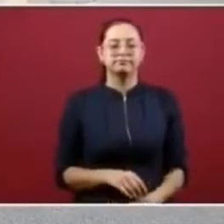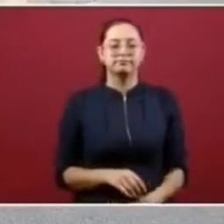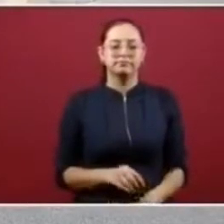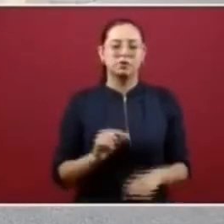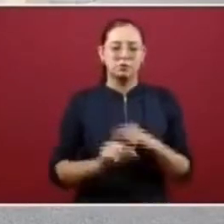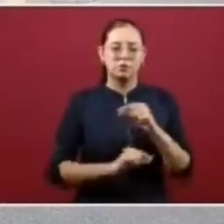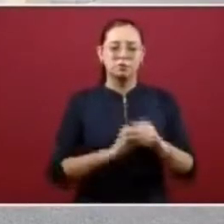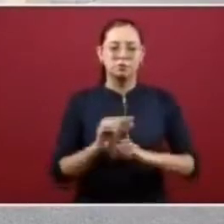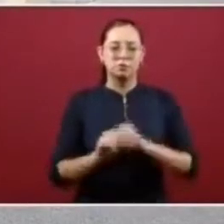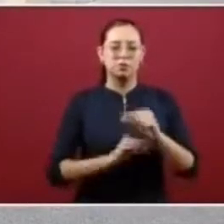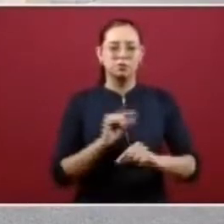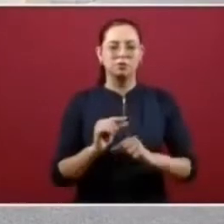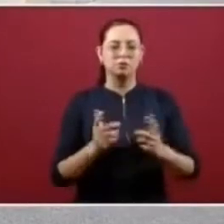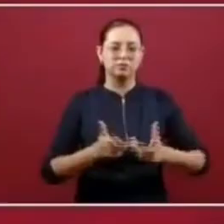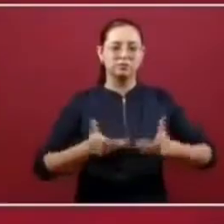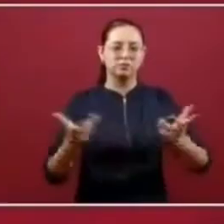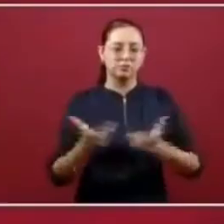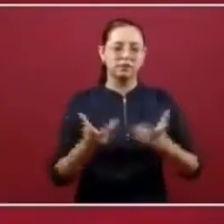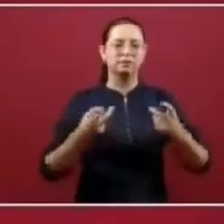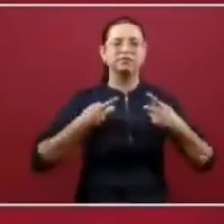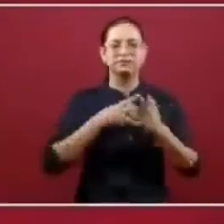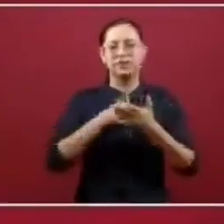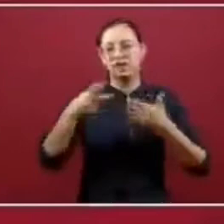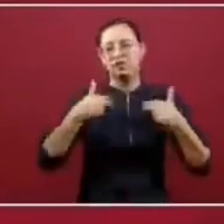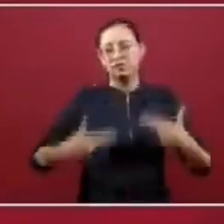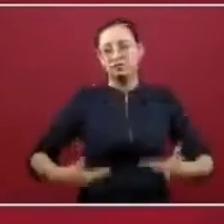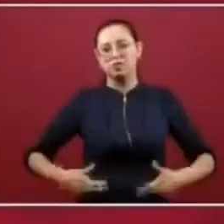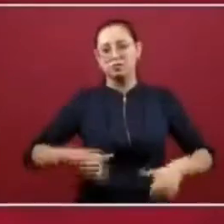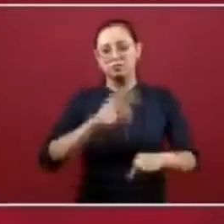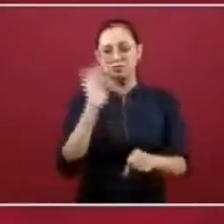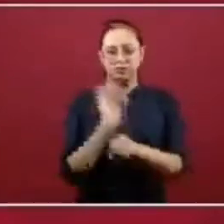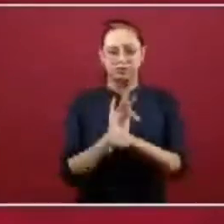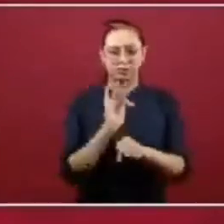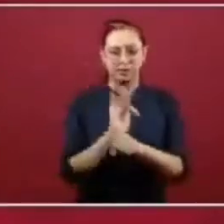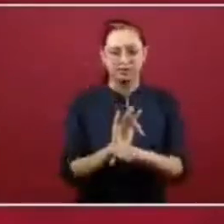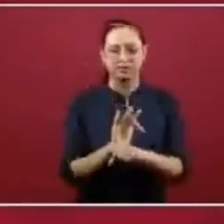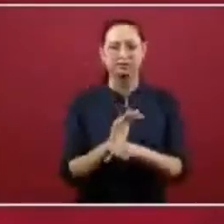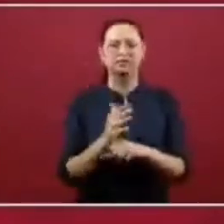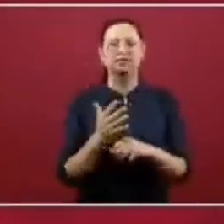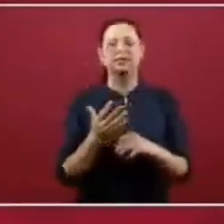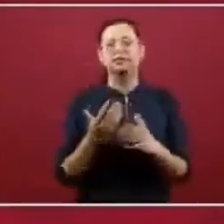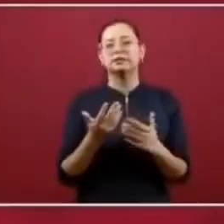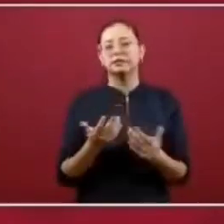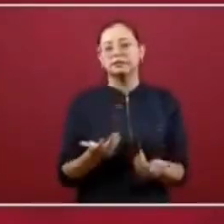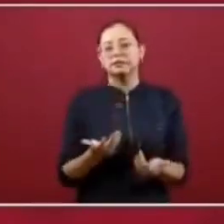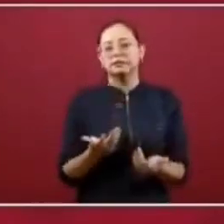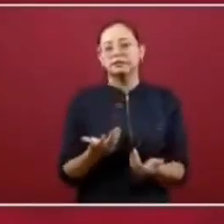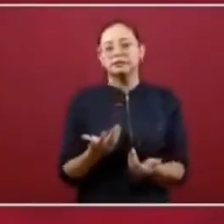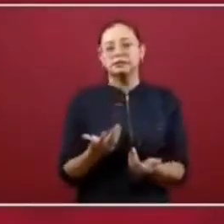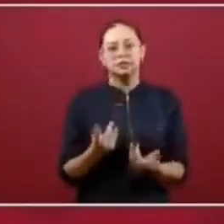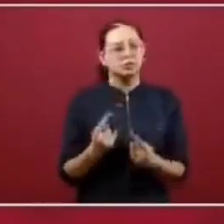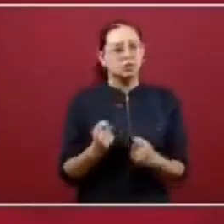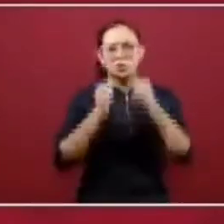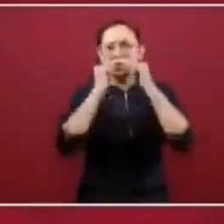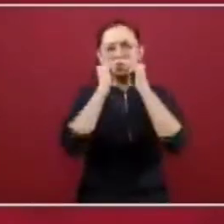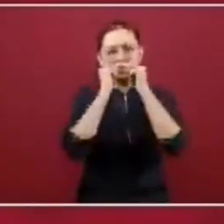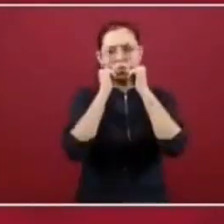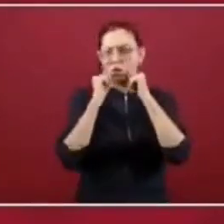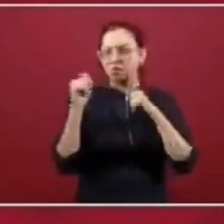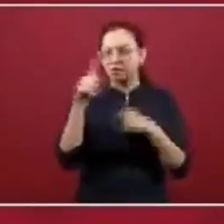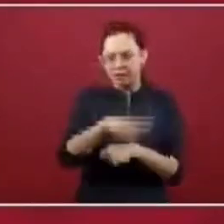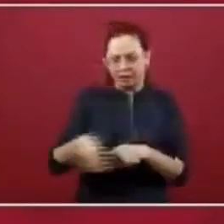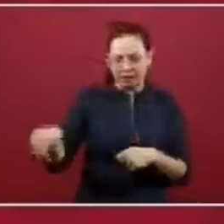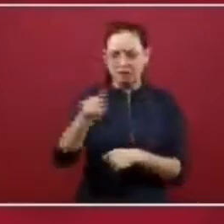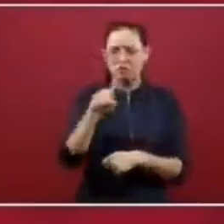seguir haciendo, defendiendo derechos humanos, aunque se trate de sentenciados a